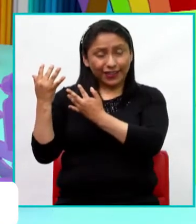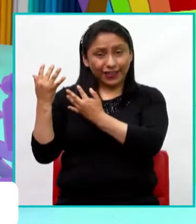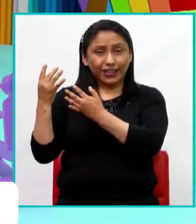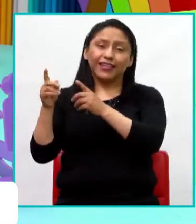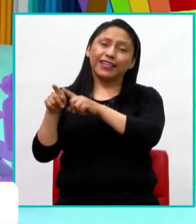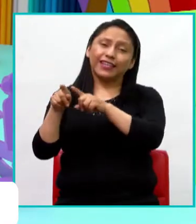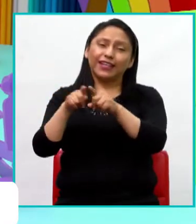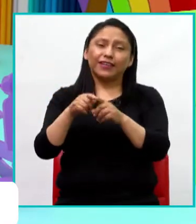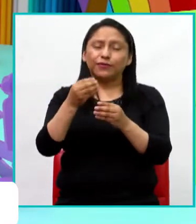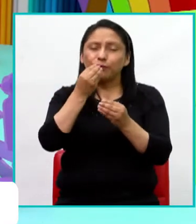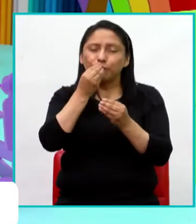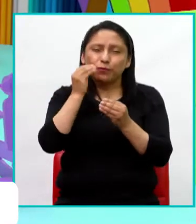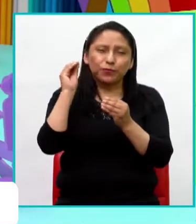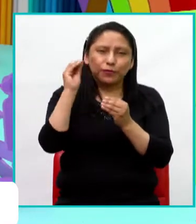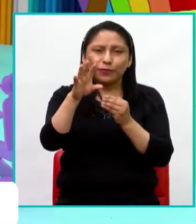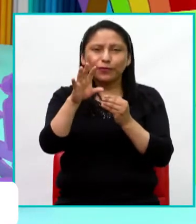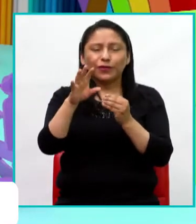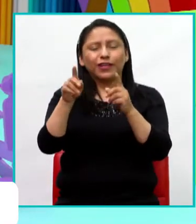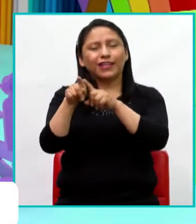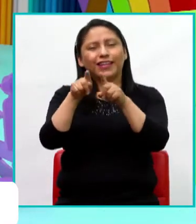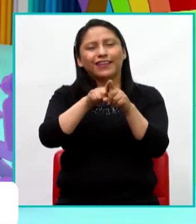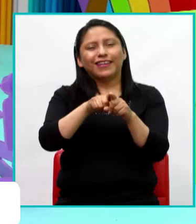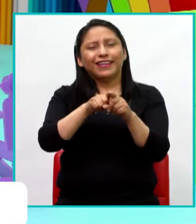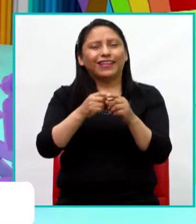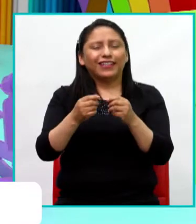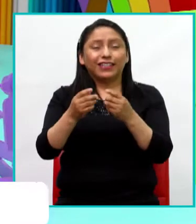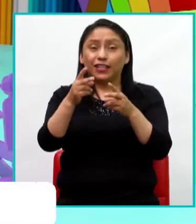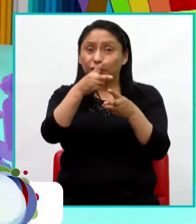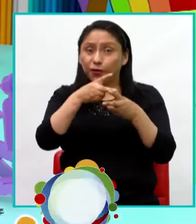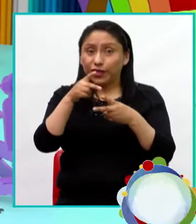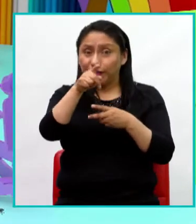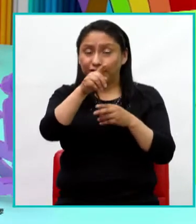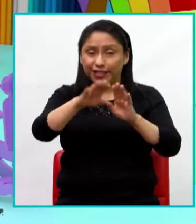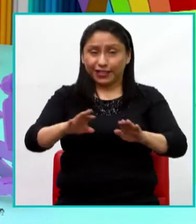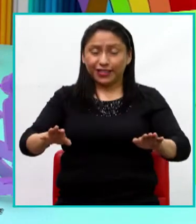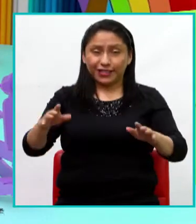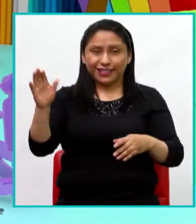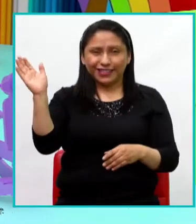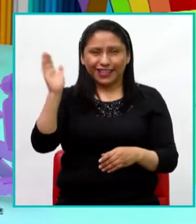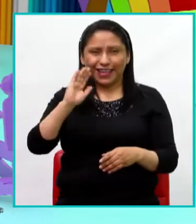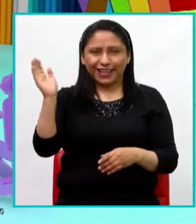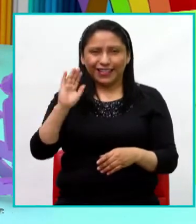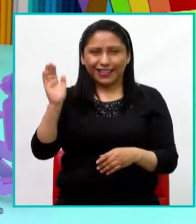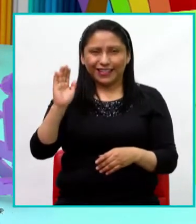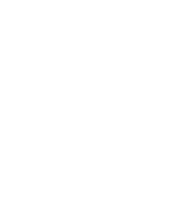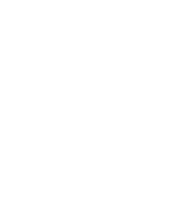mando un besote y se cuidan mucho, mis niños. Los quiero mucho. ¡Adiós!